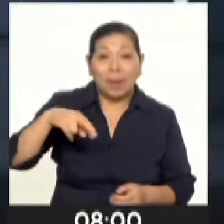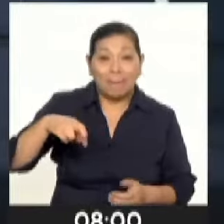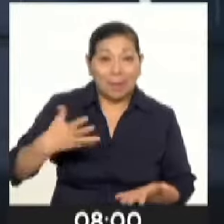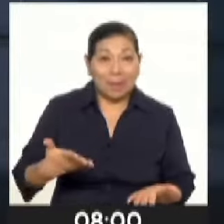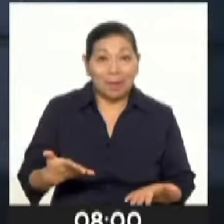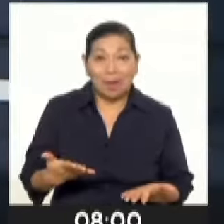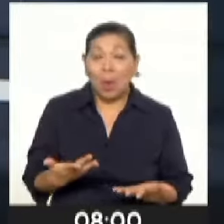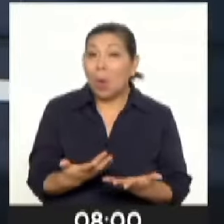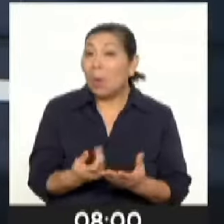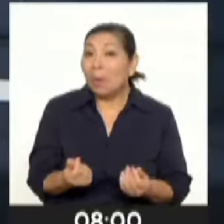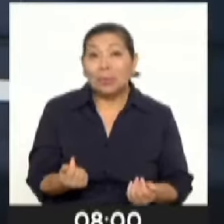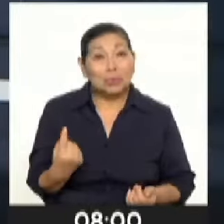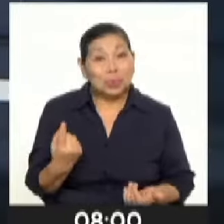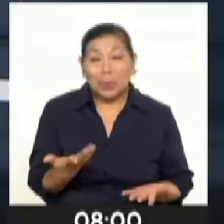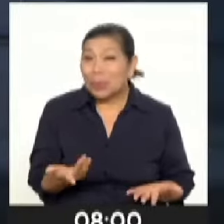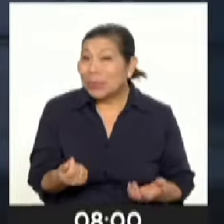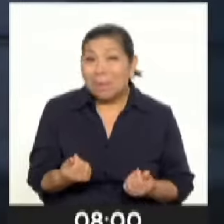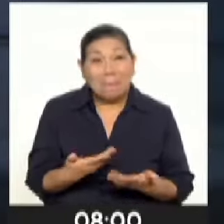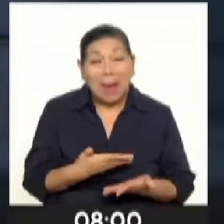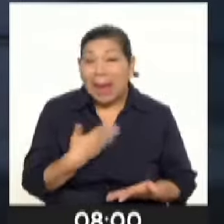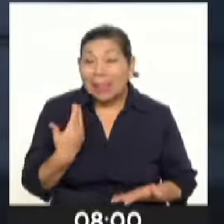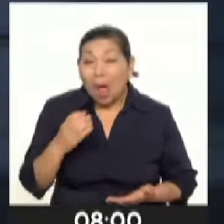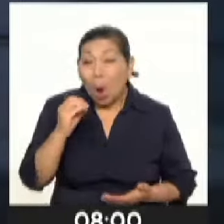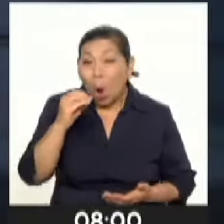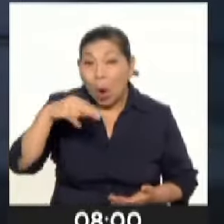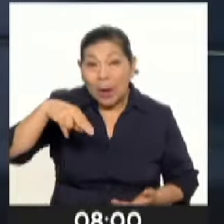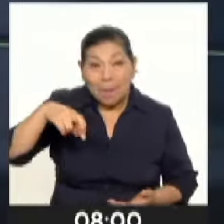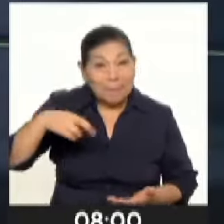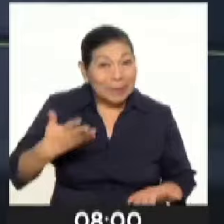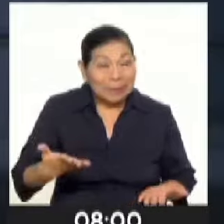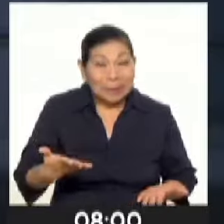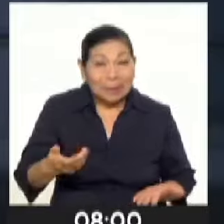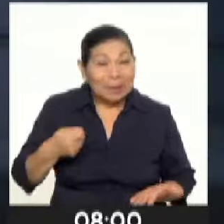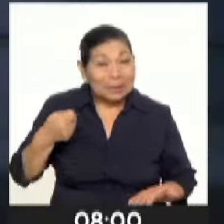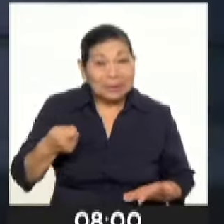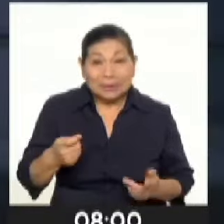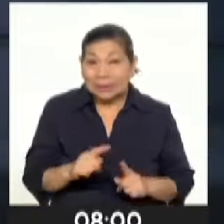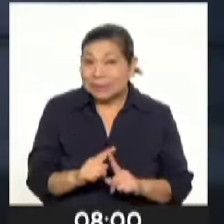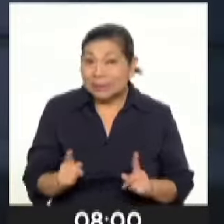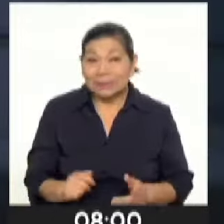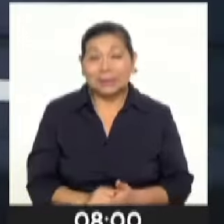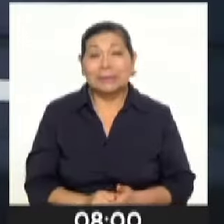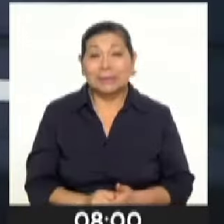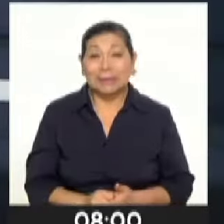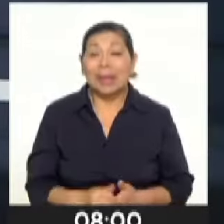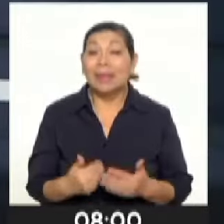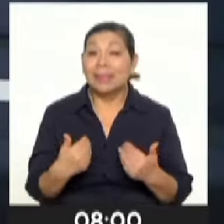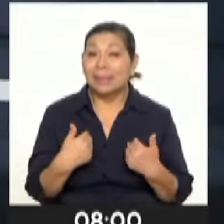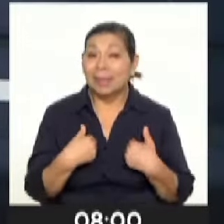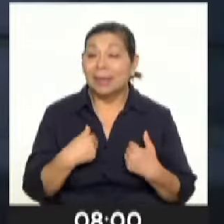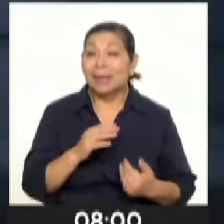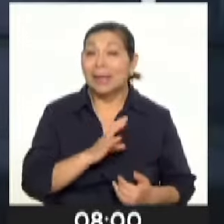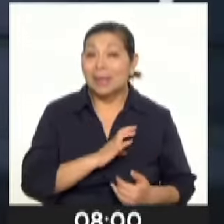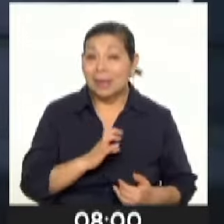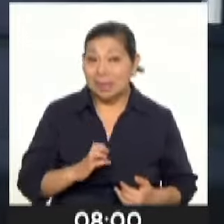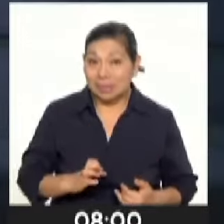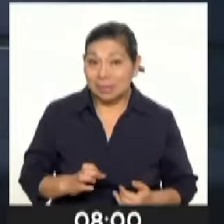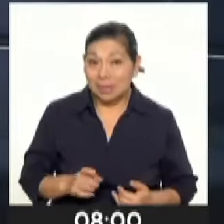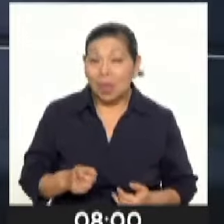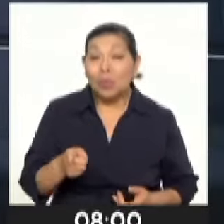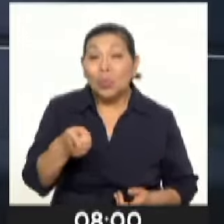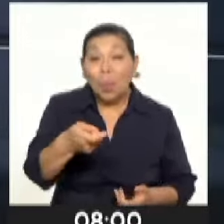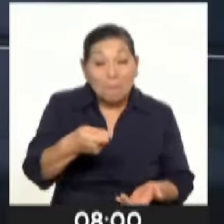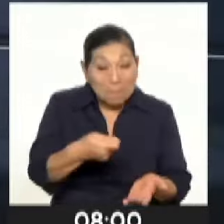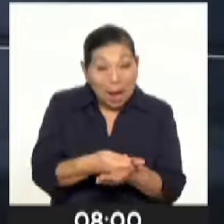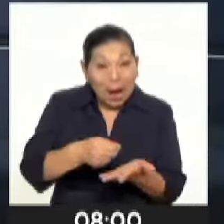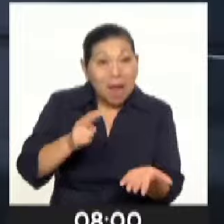la ONP no se sostiene sola. Uh-huh. Hoy día la ONP no es rentable. Entonces, tiene que el Estado, es decir, nosotros con nuestros